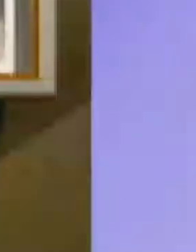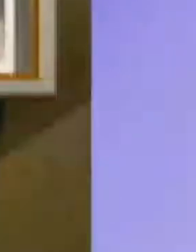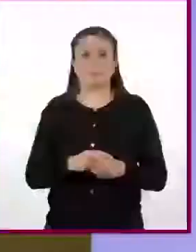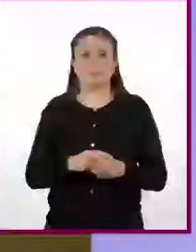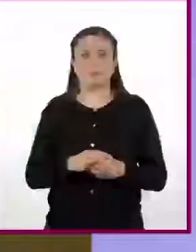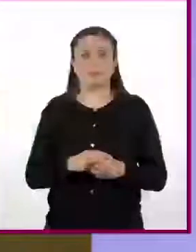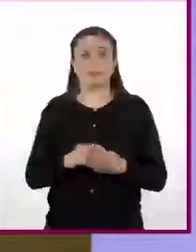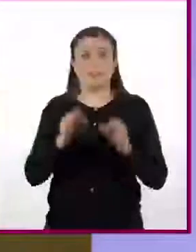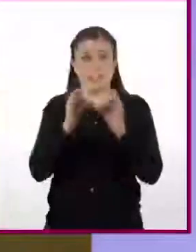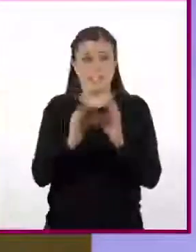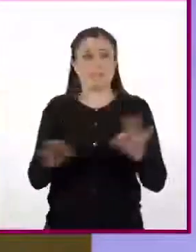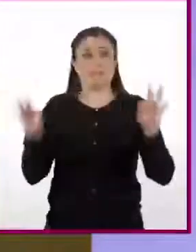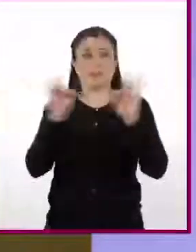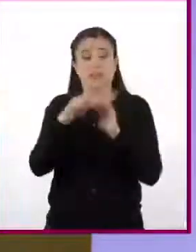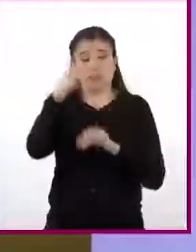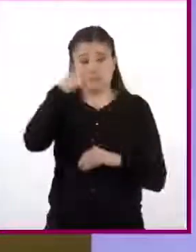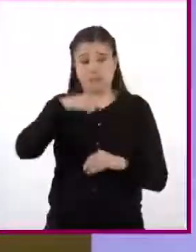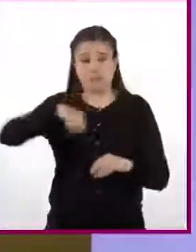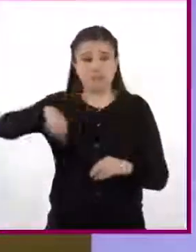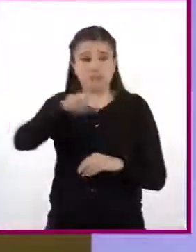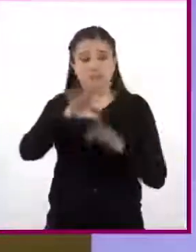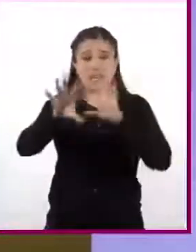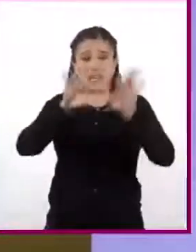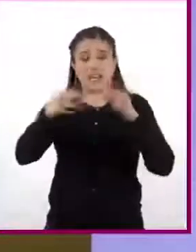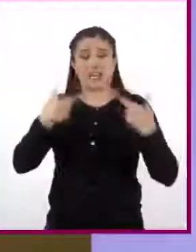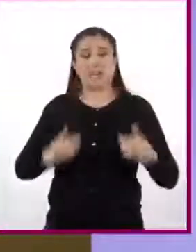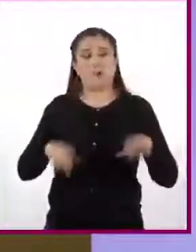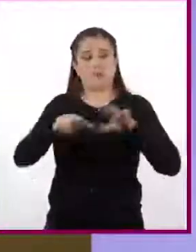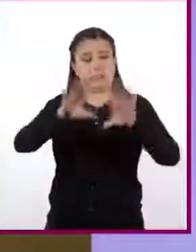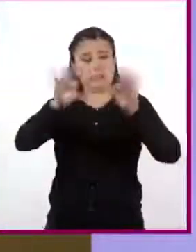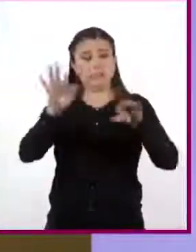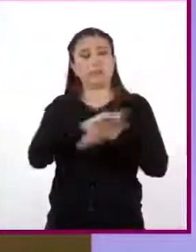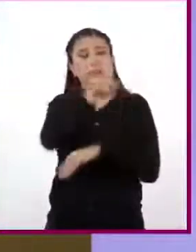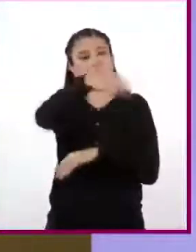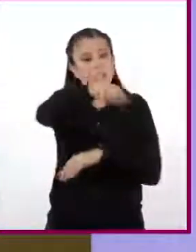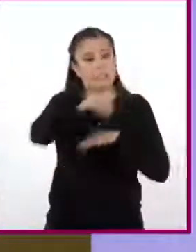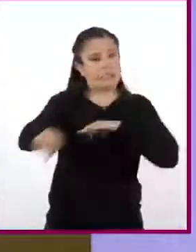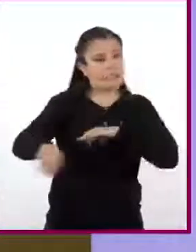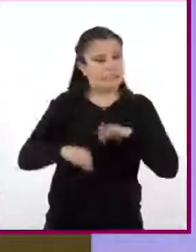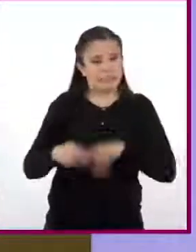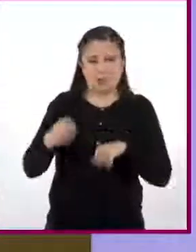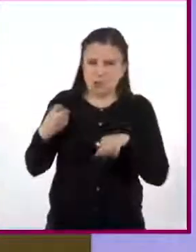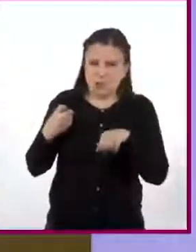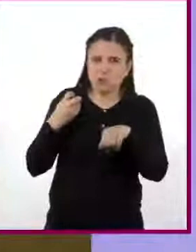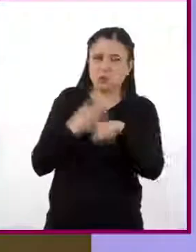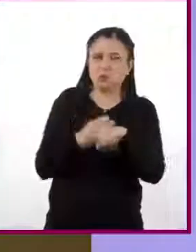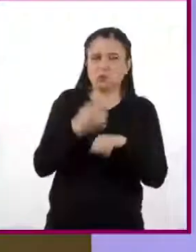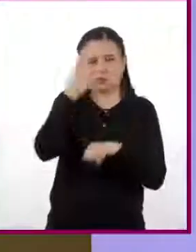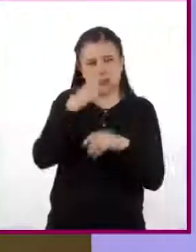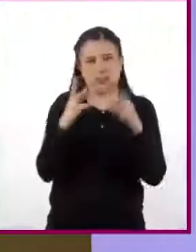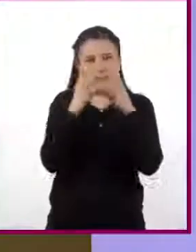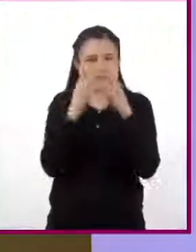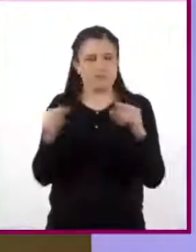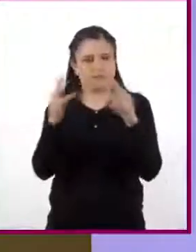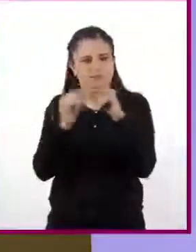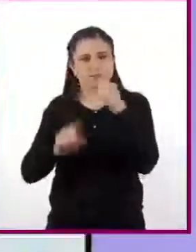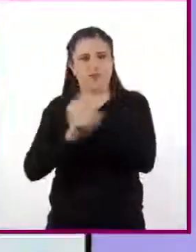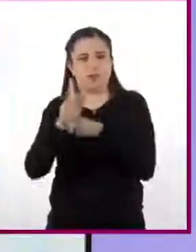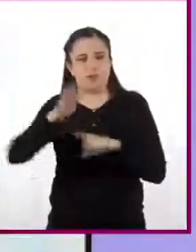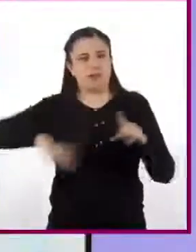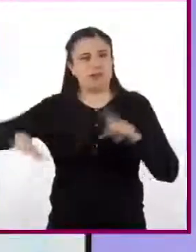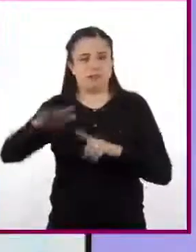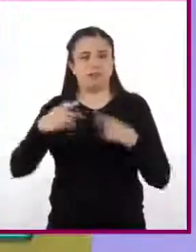Y es importante para nosotros elegir a nuestros representantes porque son los que trabajan arduamente para resolver los problemas de la comunidad.